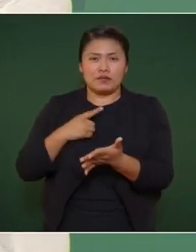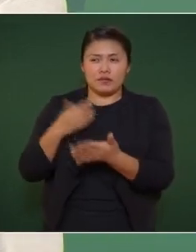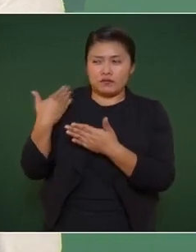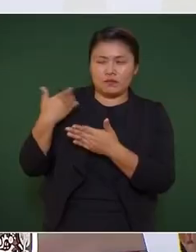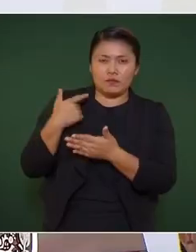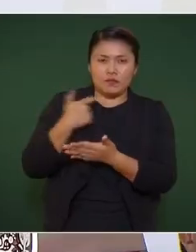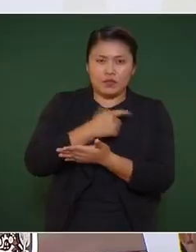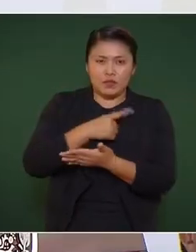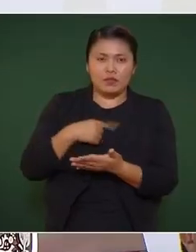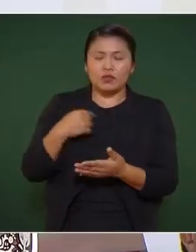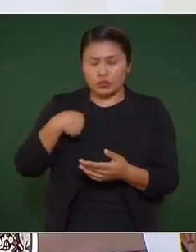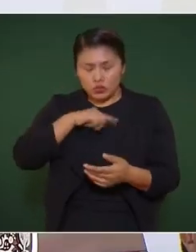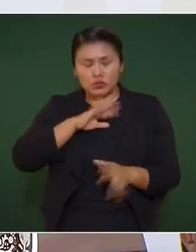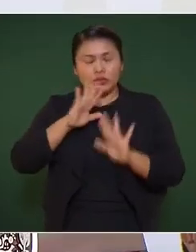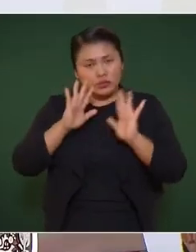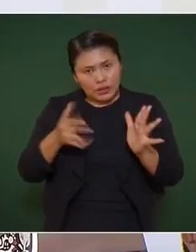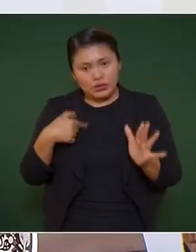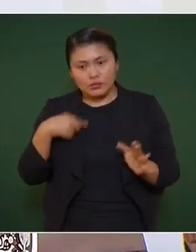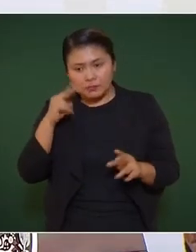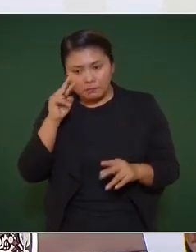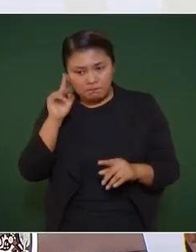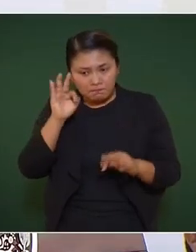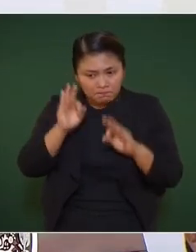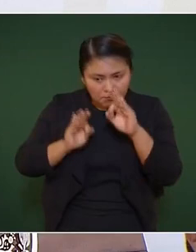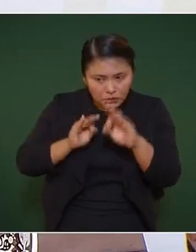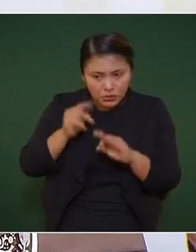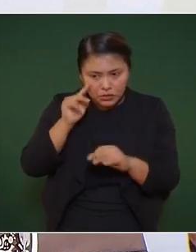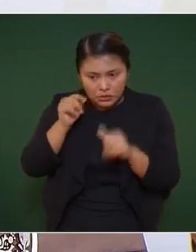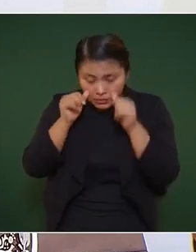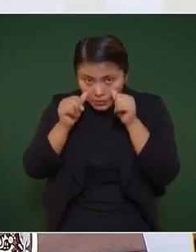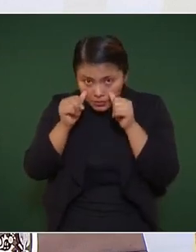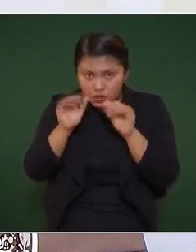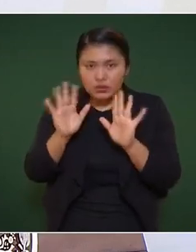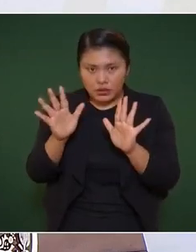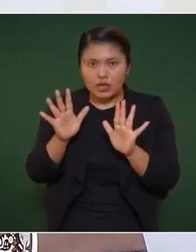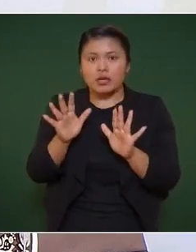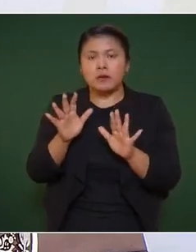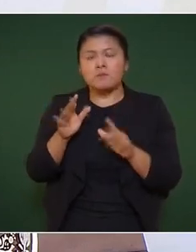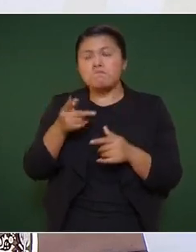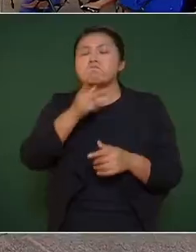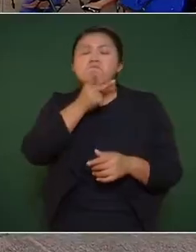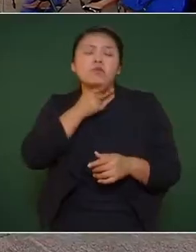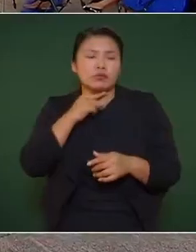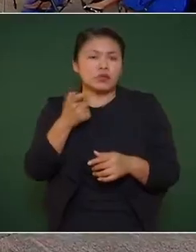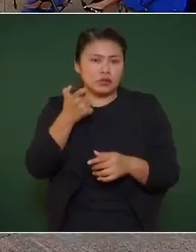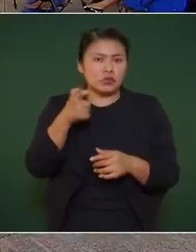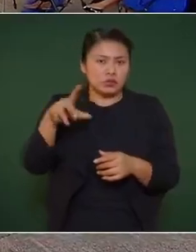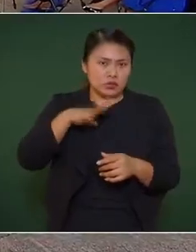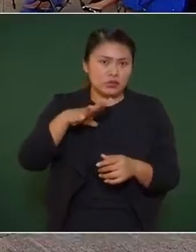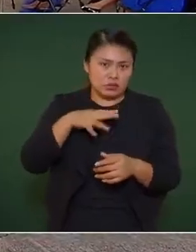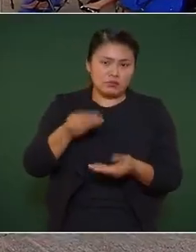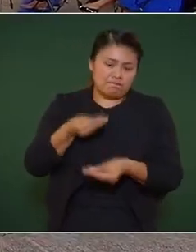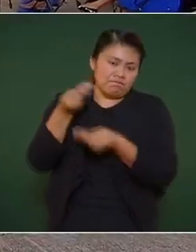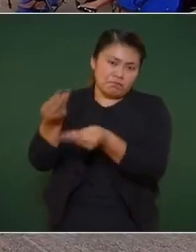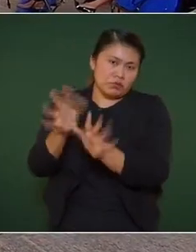regularizando. Pemex tiene ya recursos